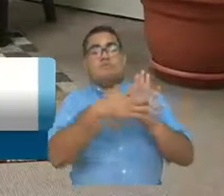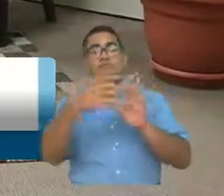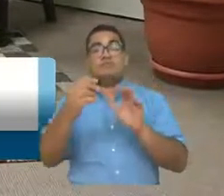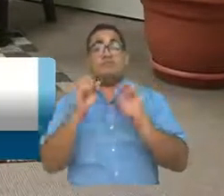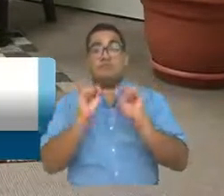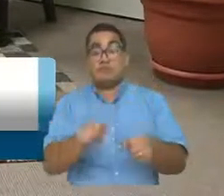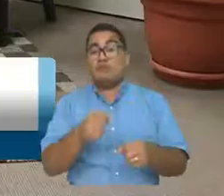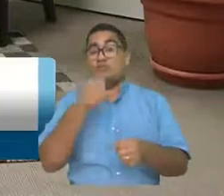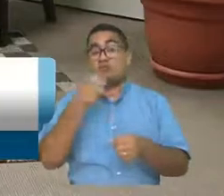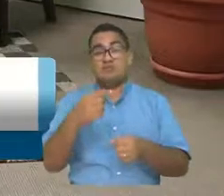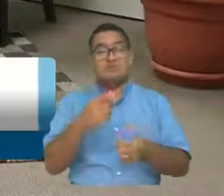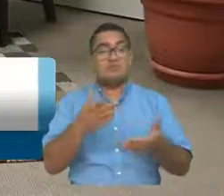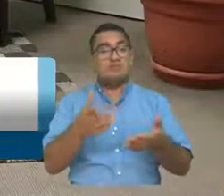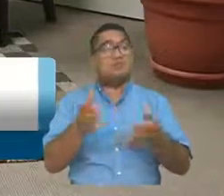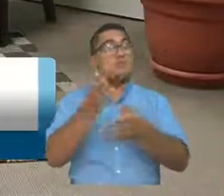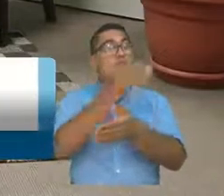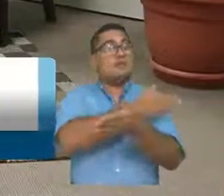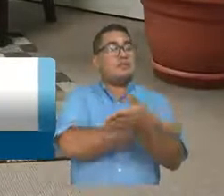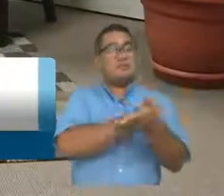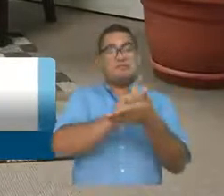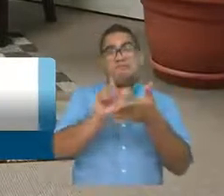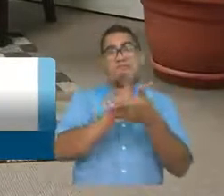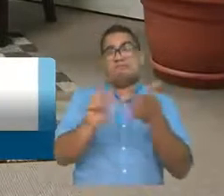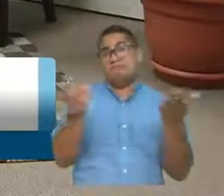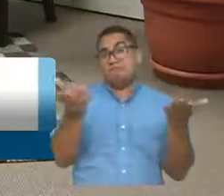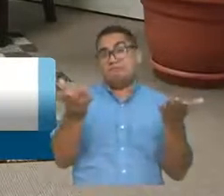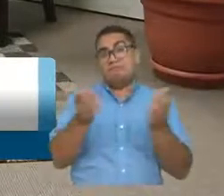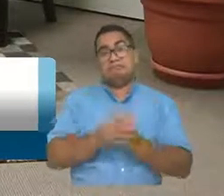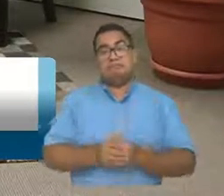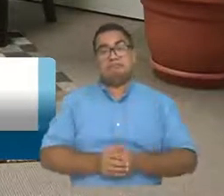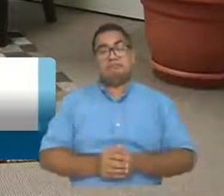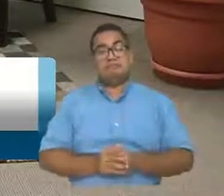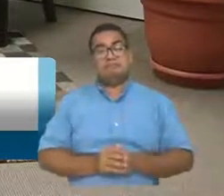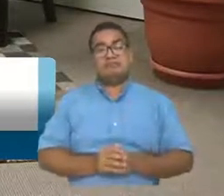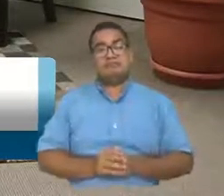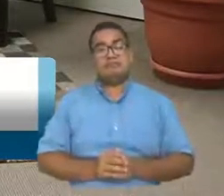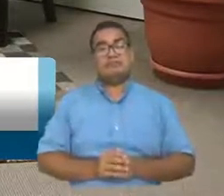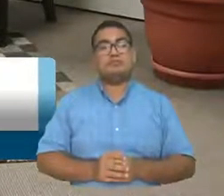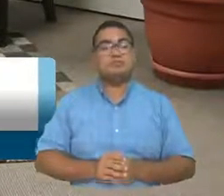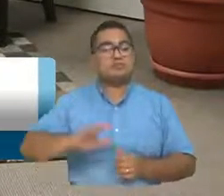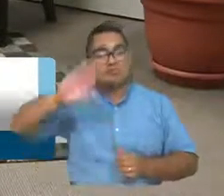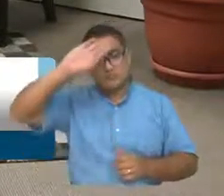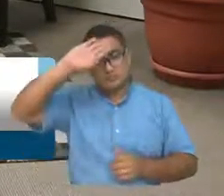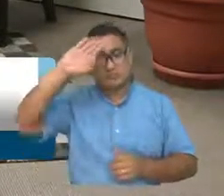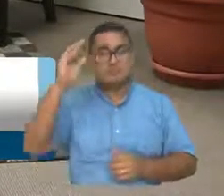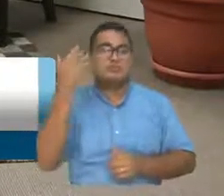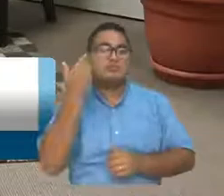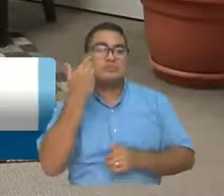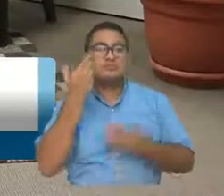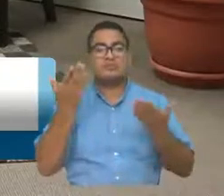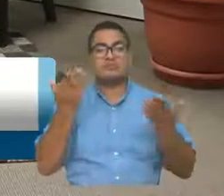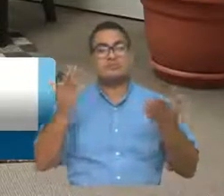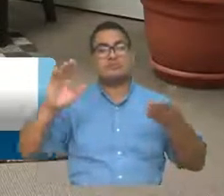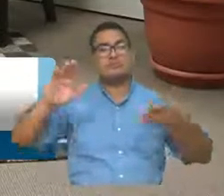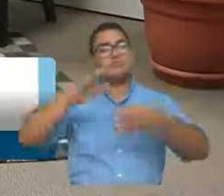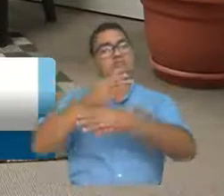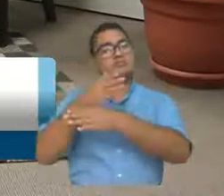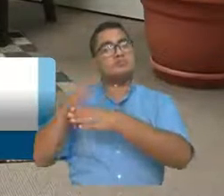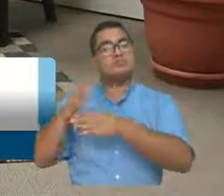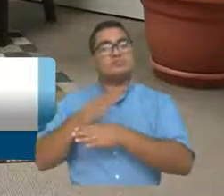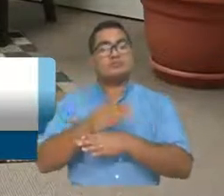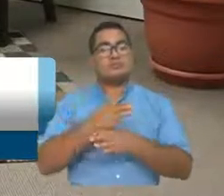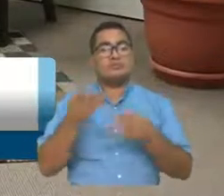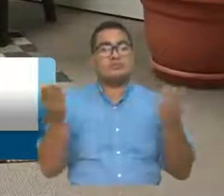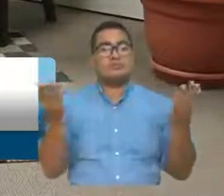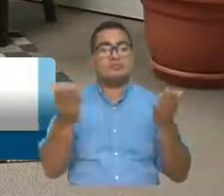sentás y tal vez yo tengo coronavirus y vos venís y tocas exactamente lo mismo que yo estuve tocando sin ningún tipo de medio de